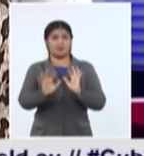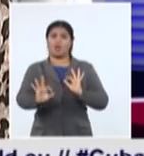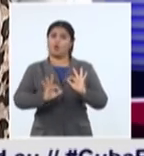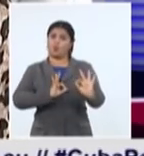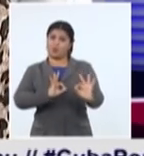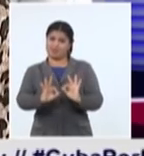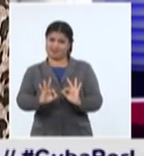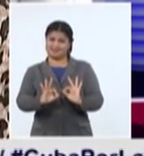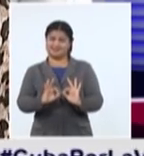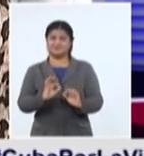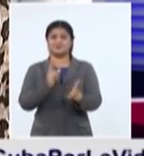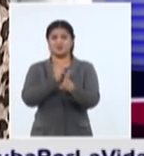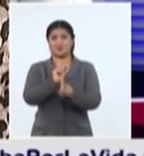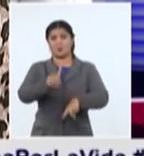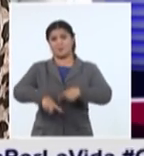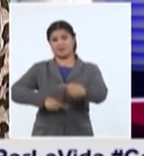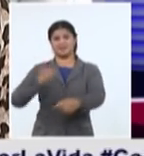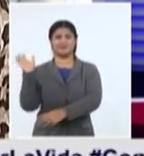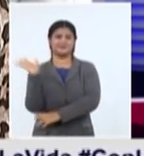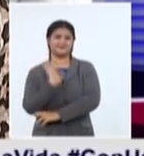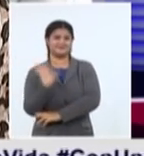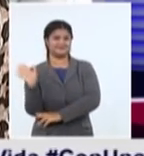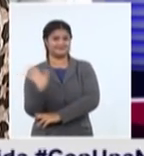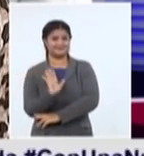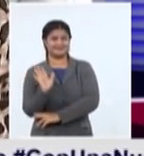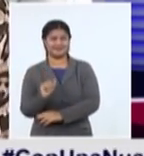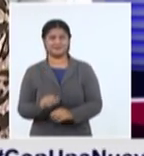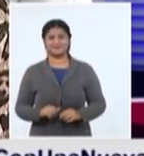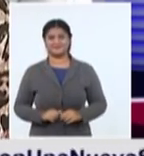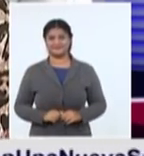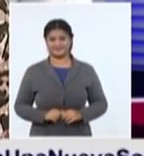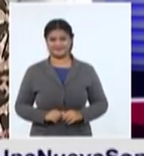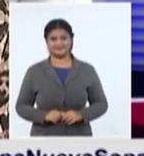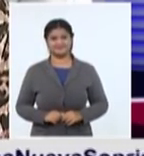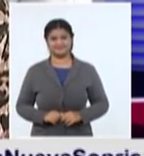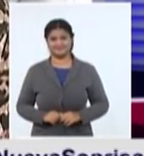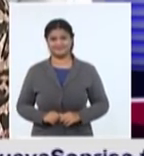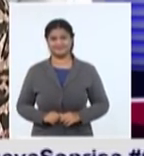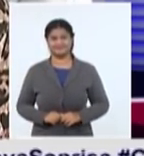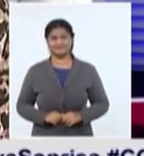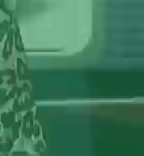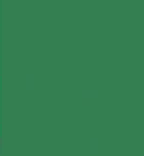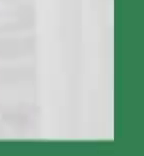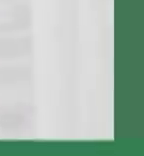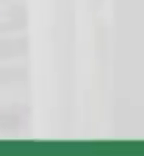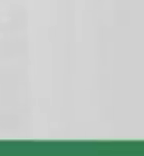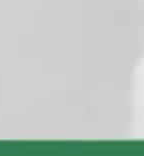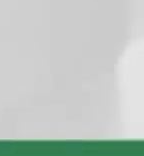Nosotros nos vemos mañana para seguirle contando lo que hace Cuba por la salud de su población. Muy buenos días.